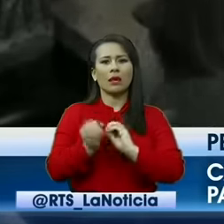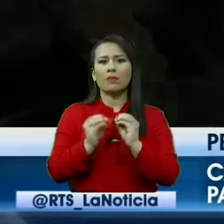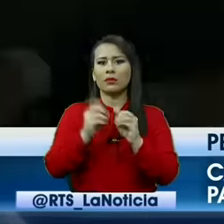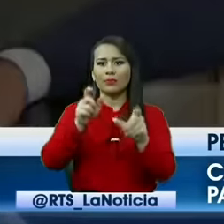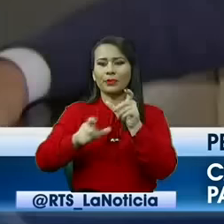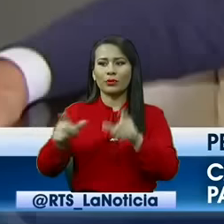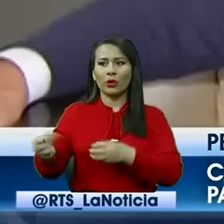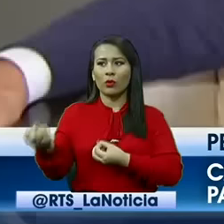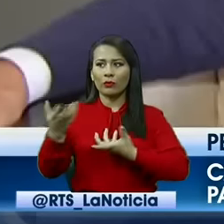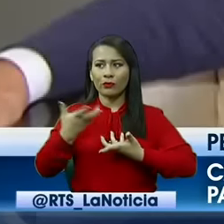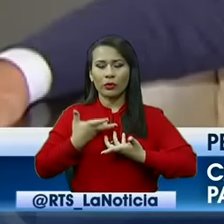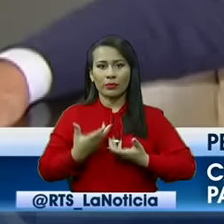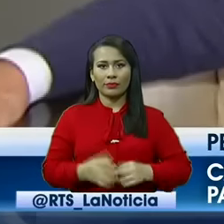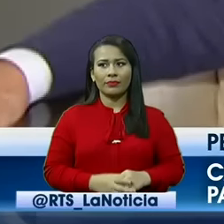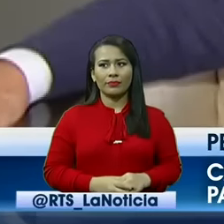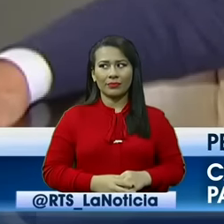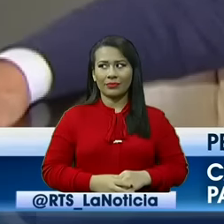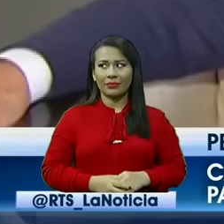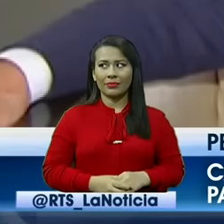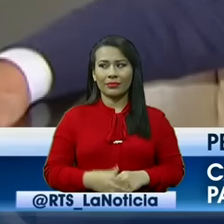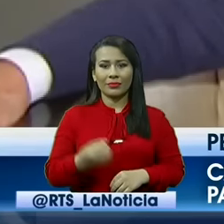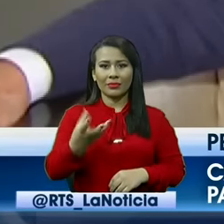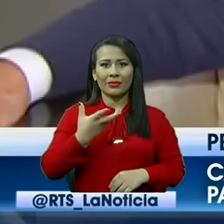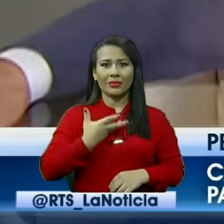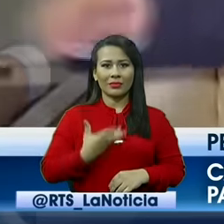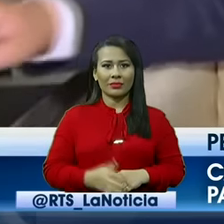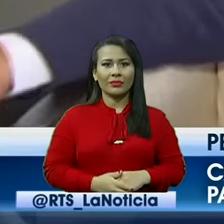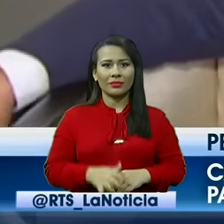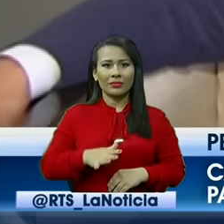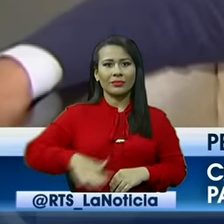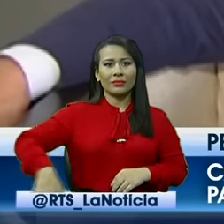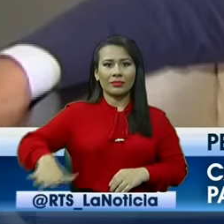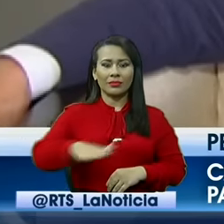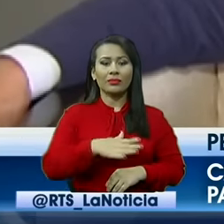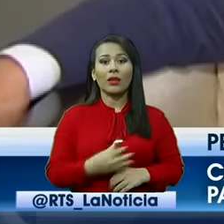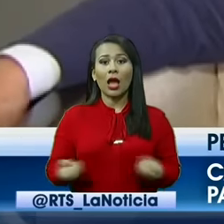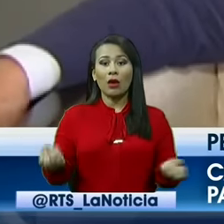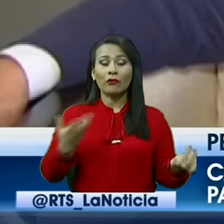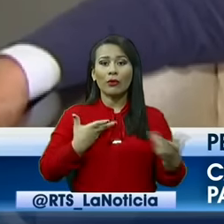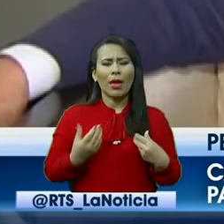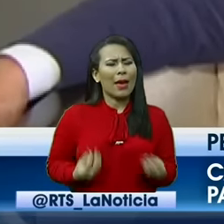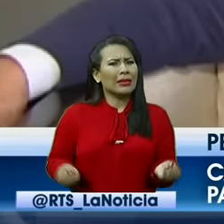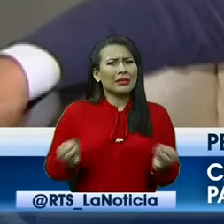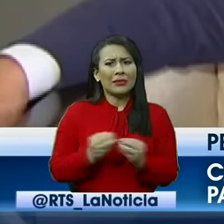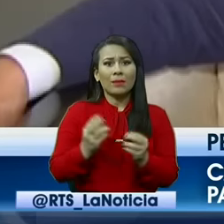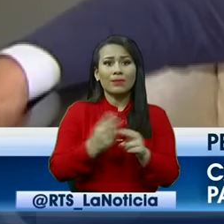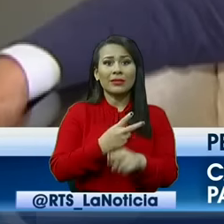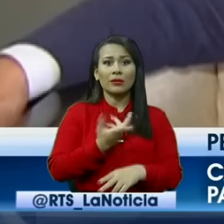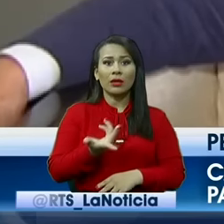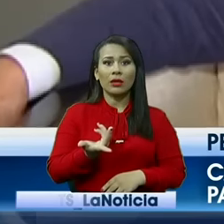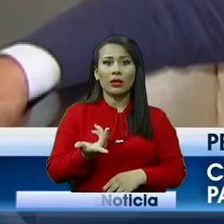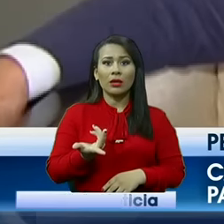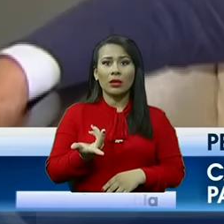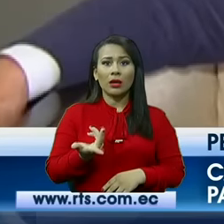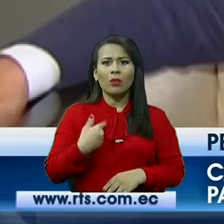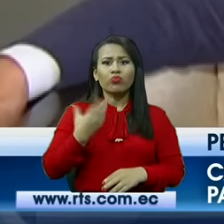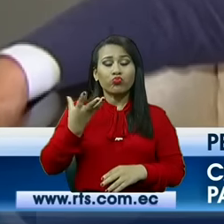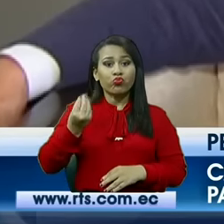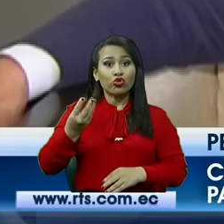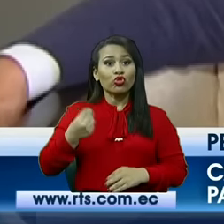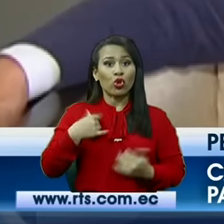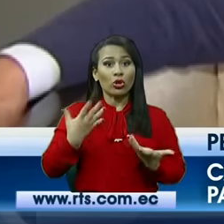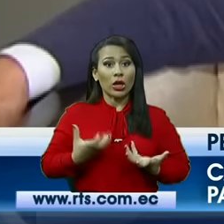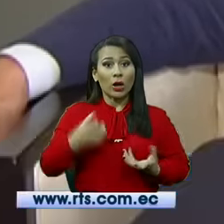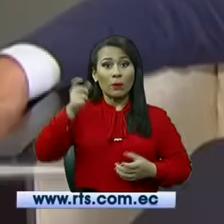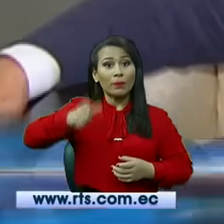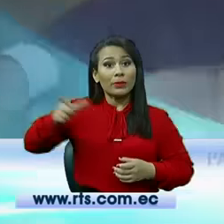60 y 24 senadores uno por provincia que serán personas mayores personas probas personas altamente